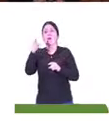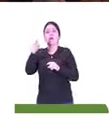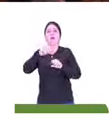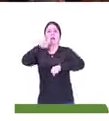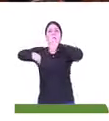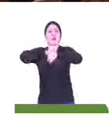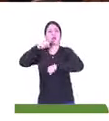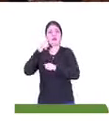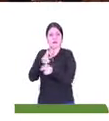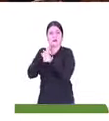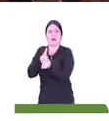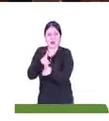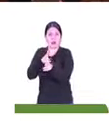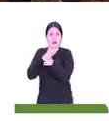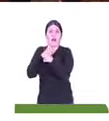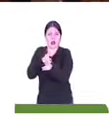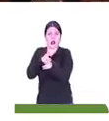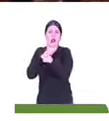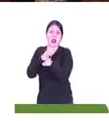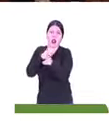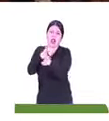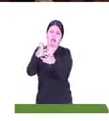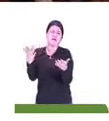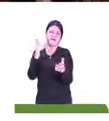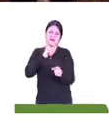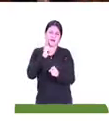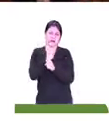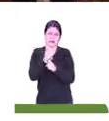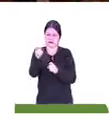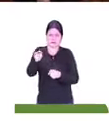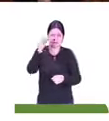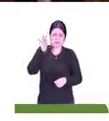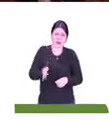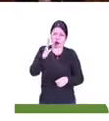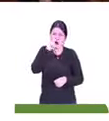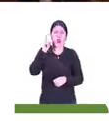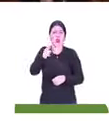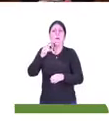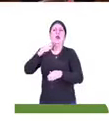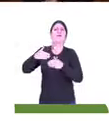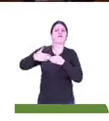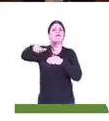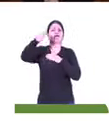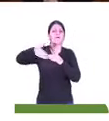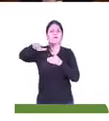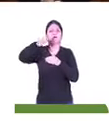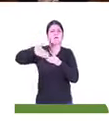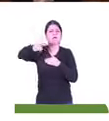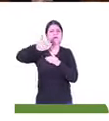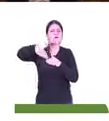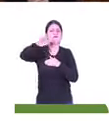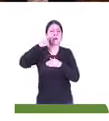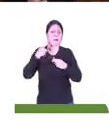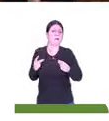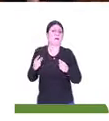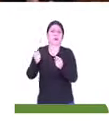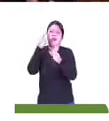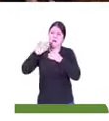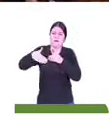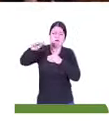bueno, muy poco probable que veamos un trancón de bicicletas, porque precisamente pueden fluir mucho más fácil. Por eso es que no vemos tantas ciclas al